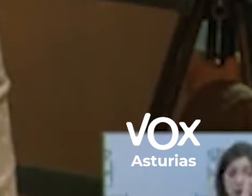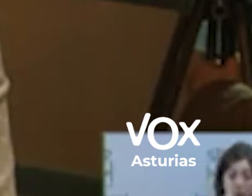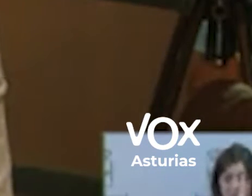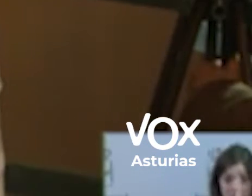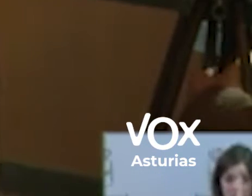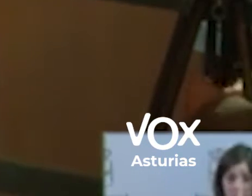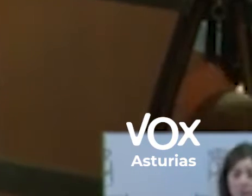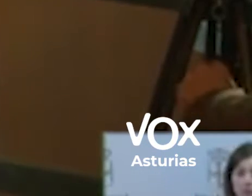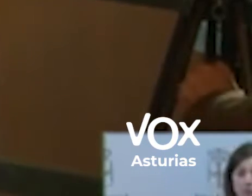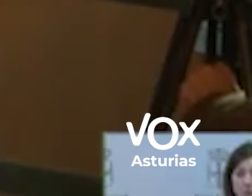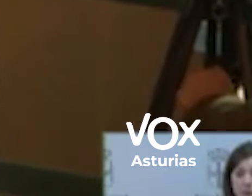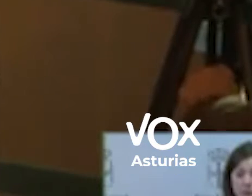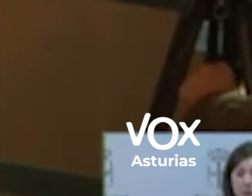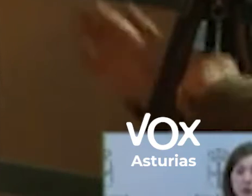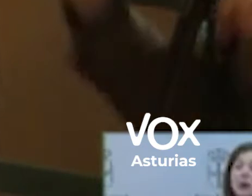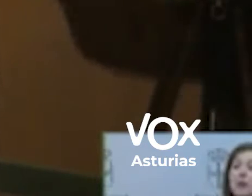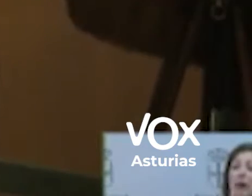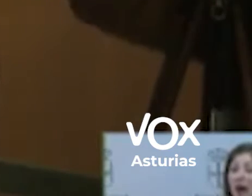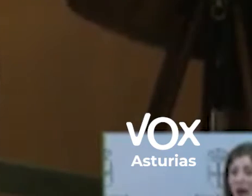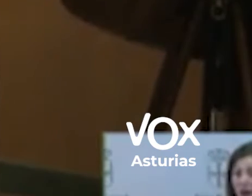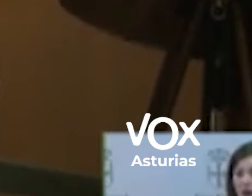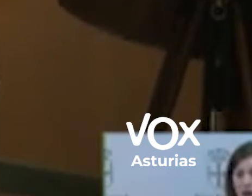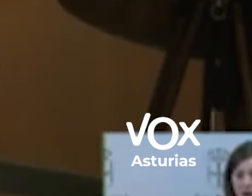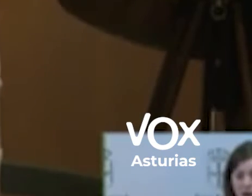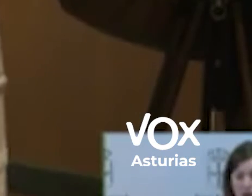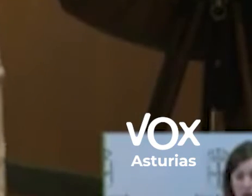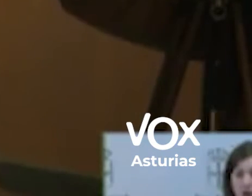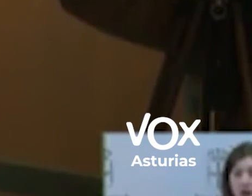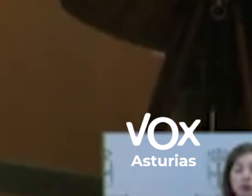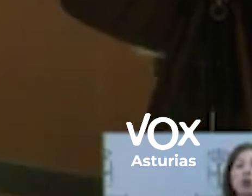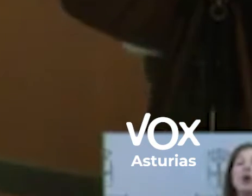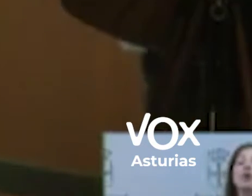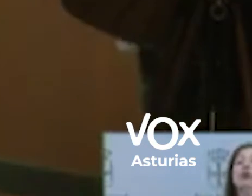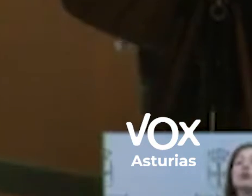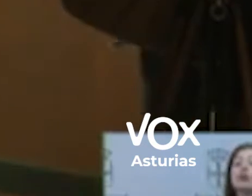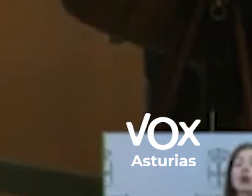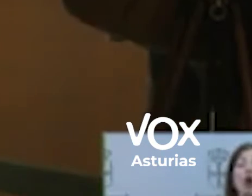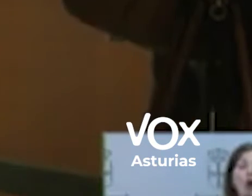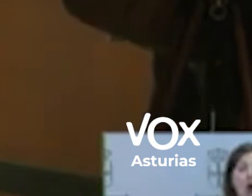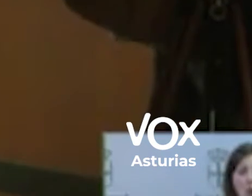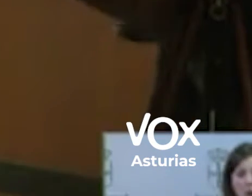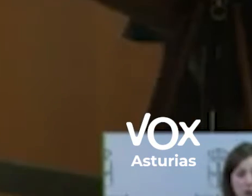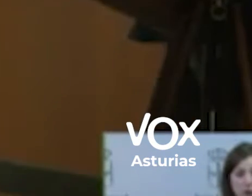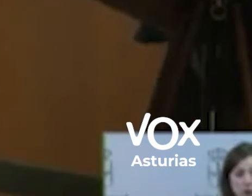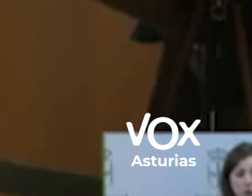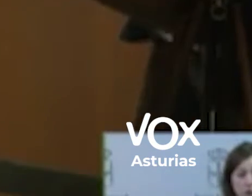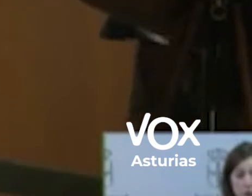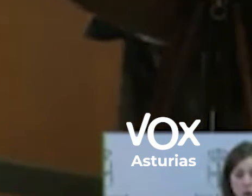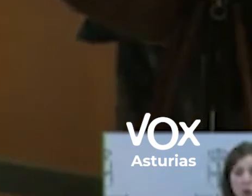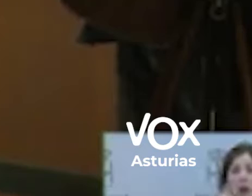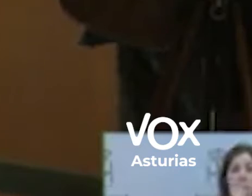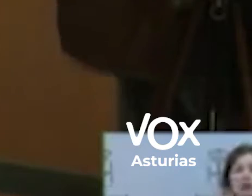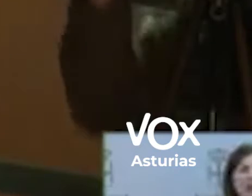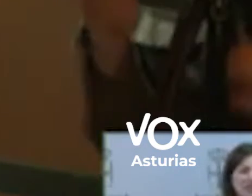y eso lo está provocando su Gobierno con sus medidas abusivas y restrictivas. Personas desesperadas, que no llegan a final de mes, que ahora se